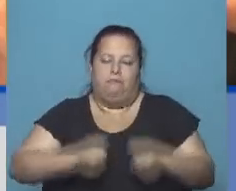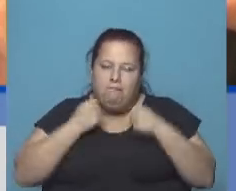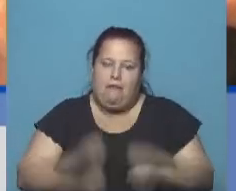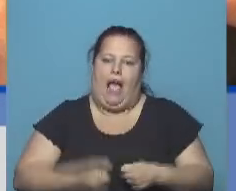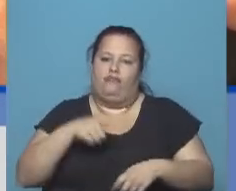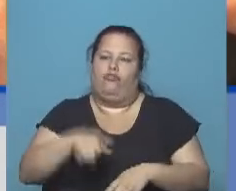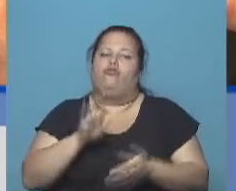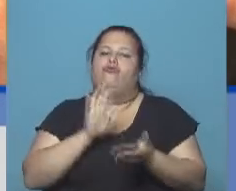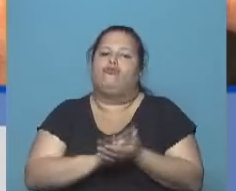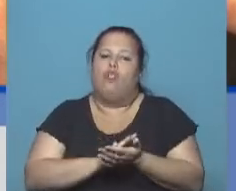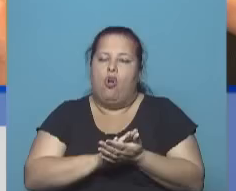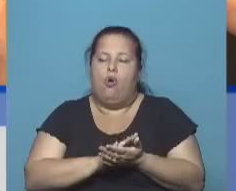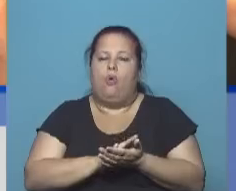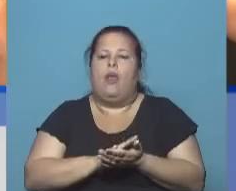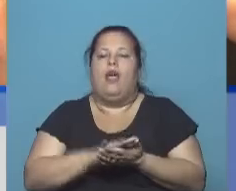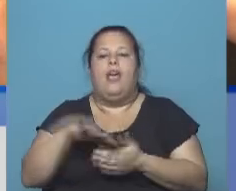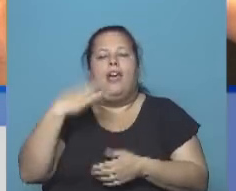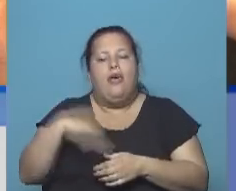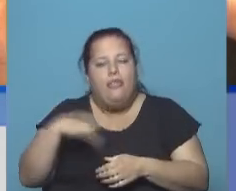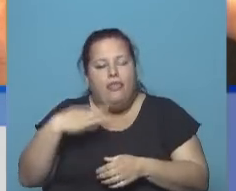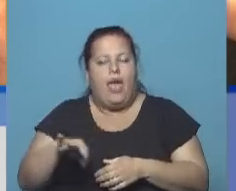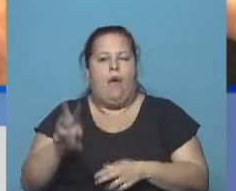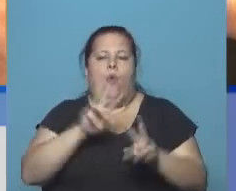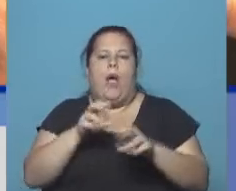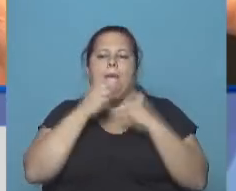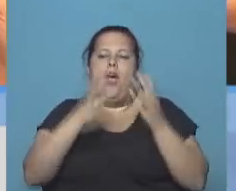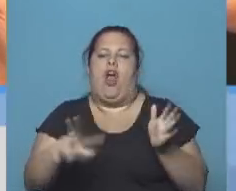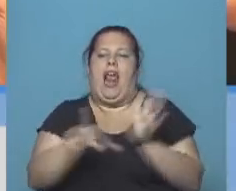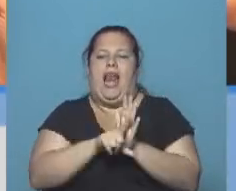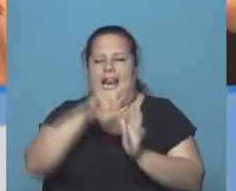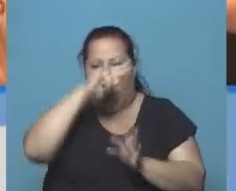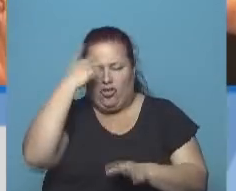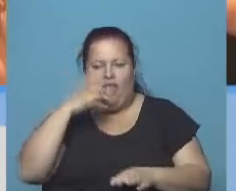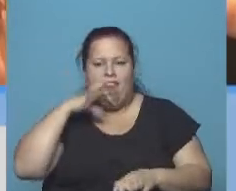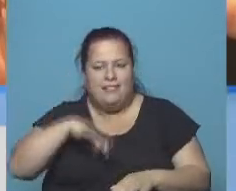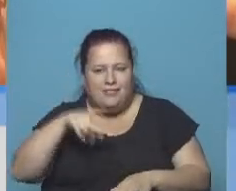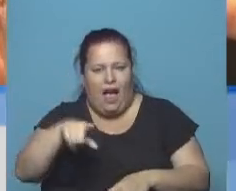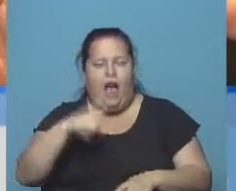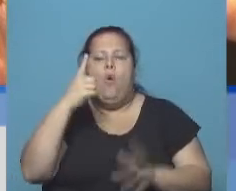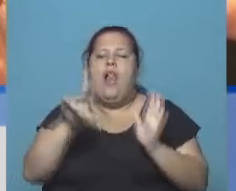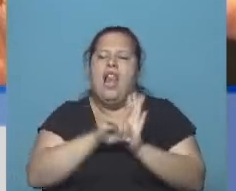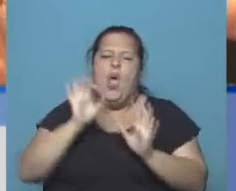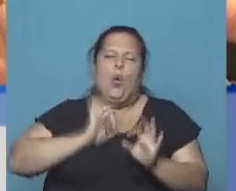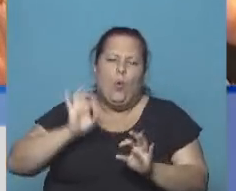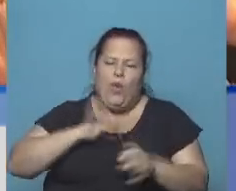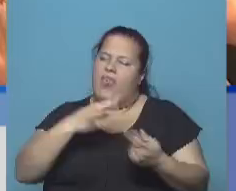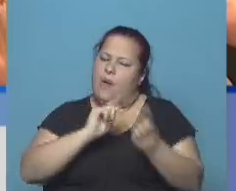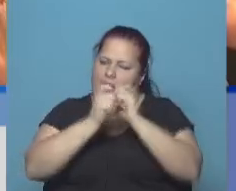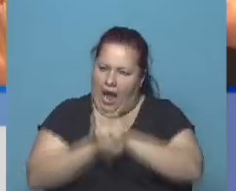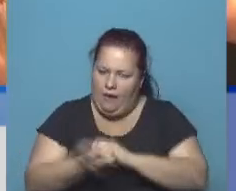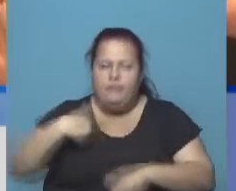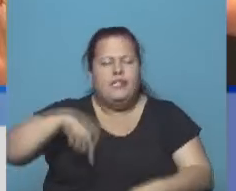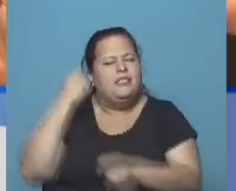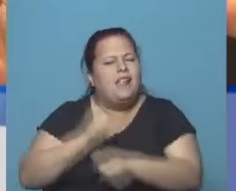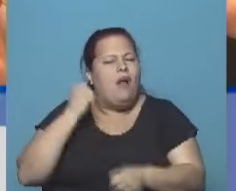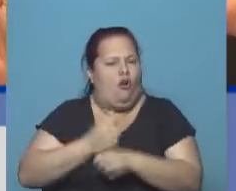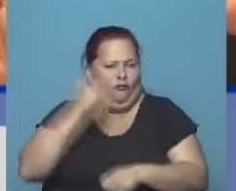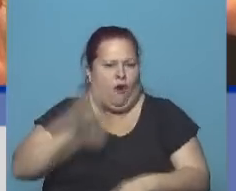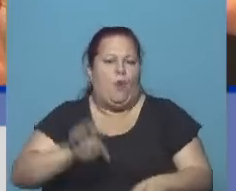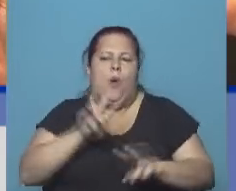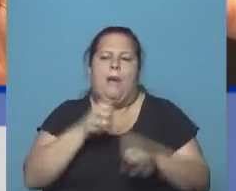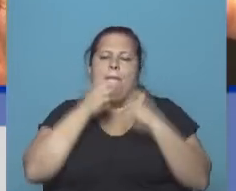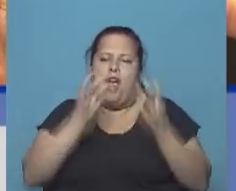los actores, todos involucrados, incluso algunos que hoy aparecen en algún medio poniendo algún tipo de duda cuando en realidad firmaron todos, absolutamente